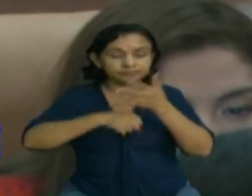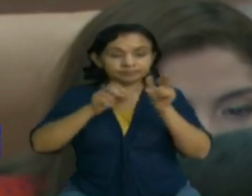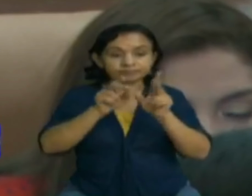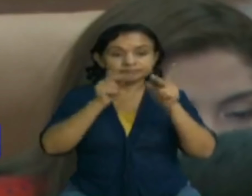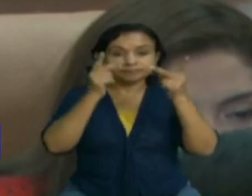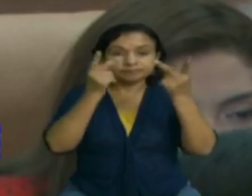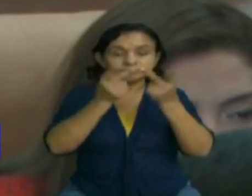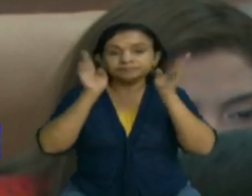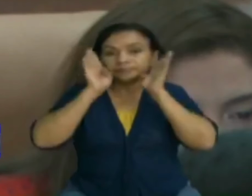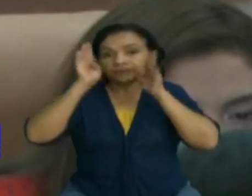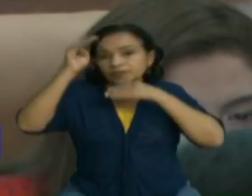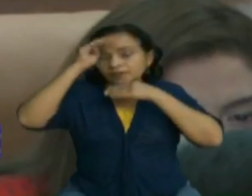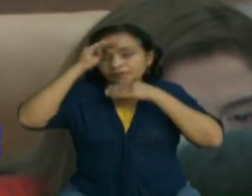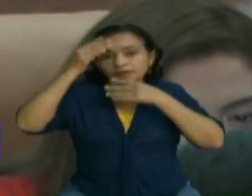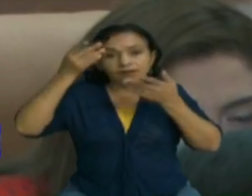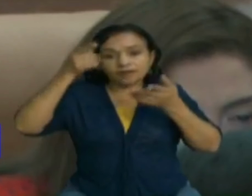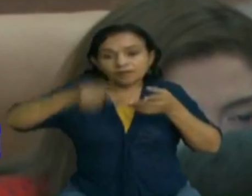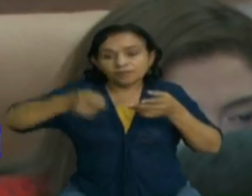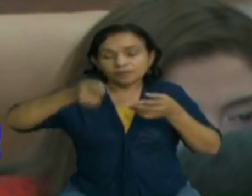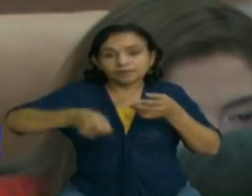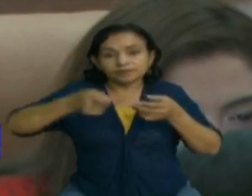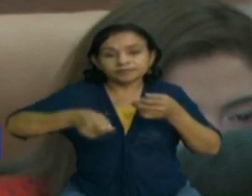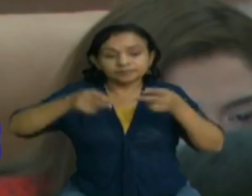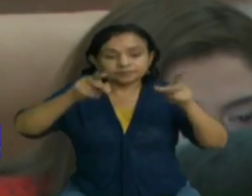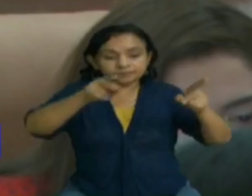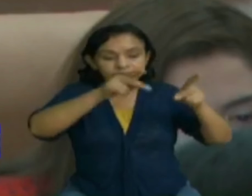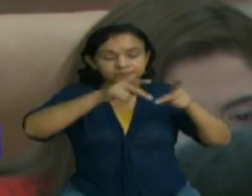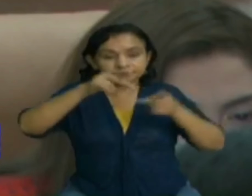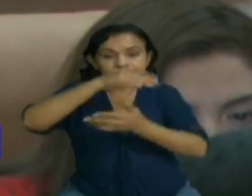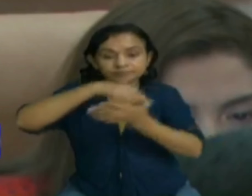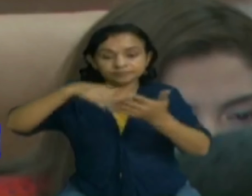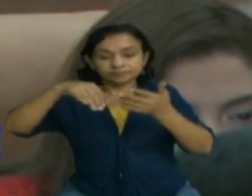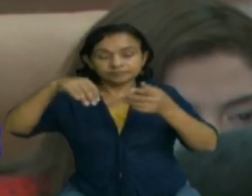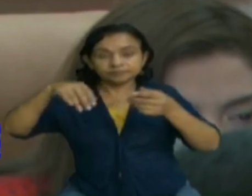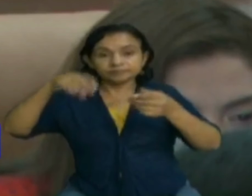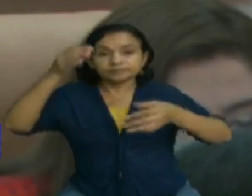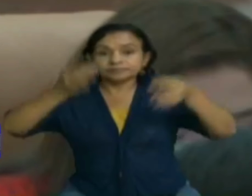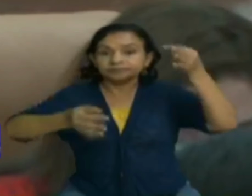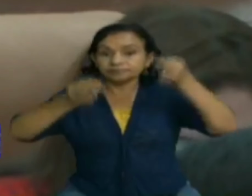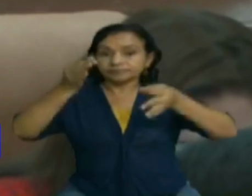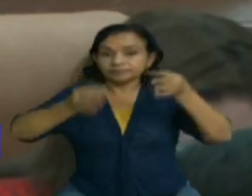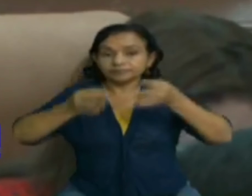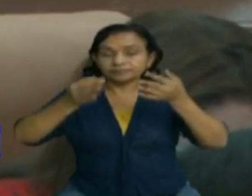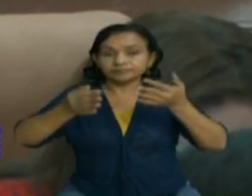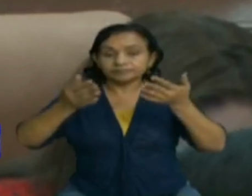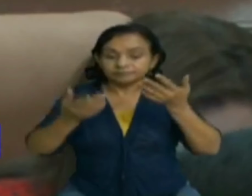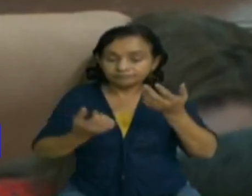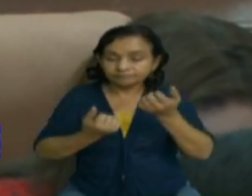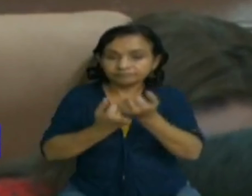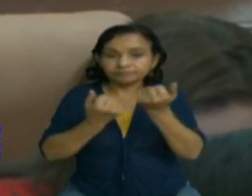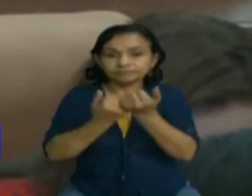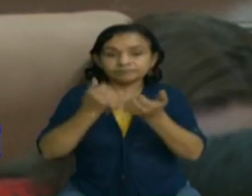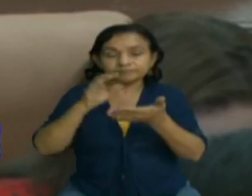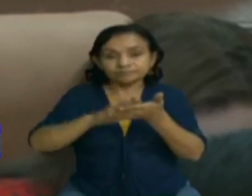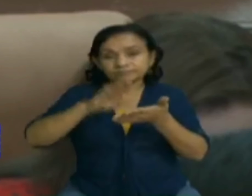o sea privada. Es decir, los actores que intervienen en el proceso de justicia se fortalecen.